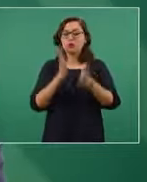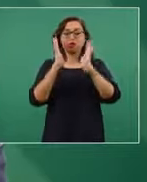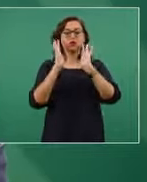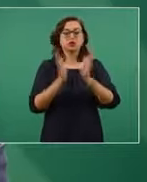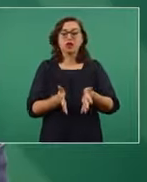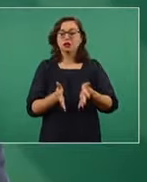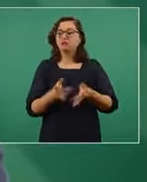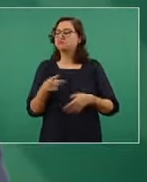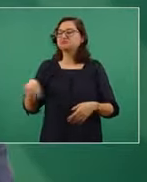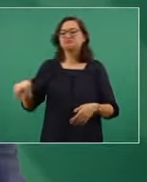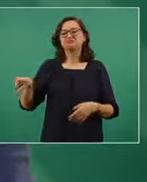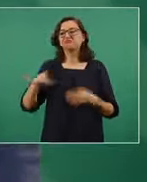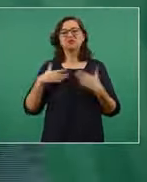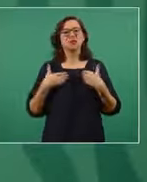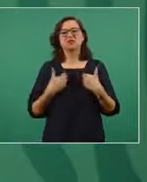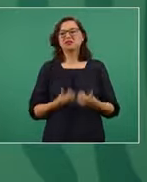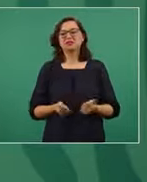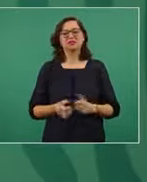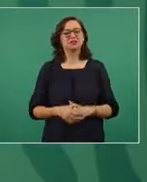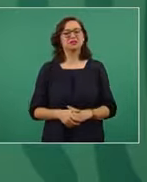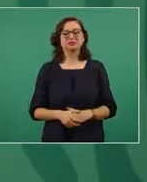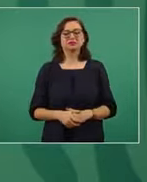Repito y repito de que